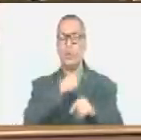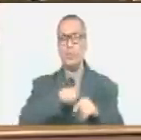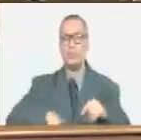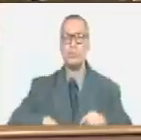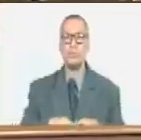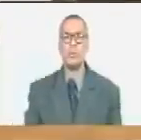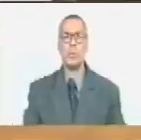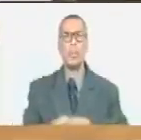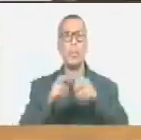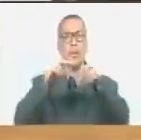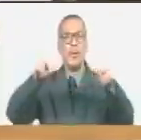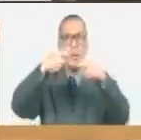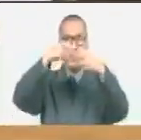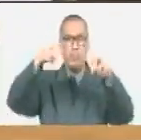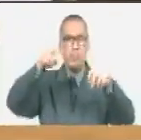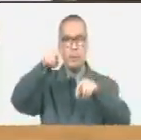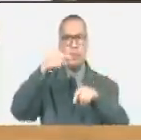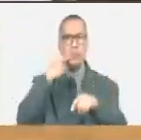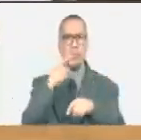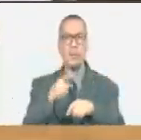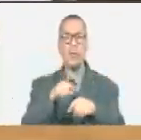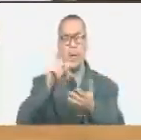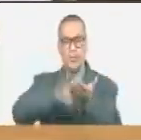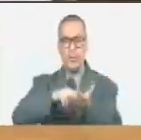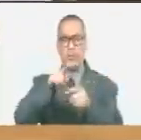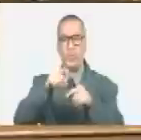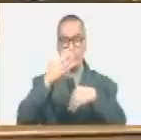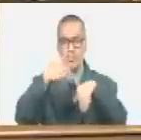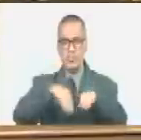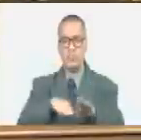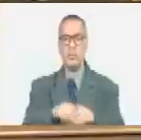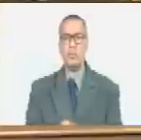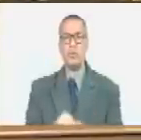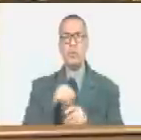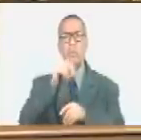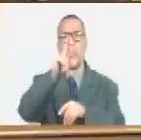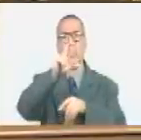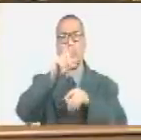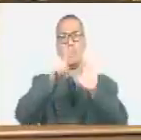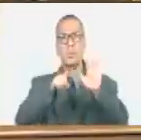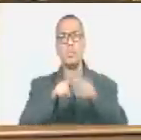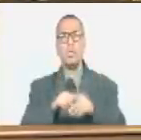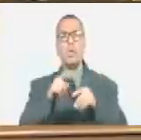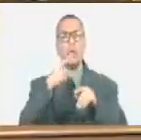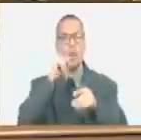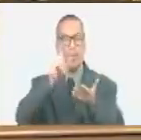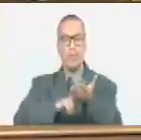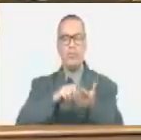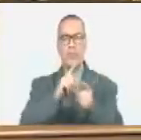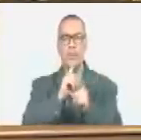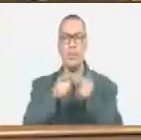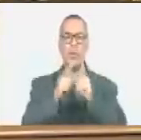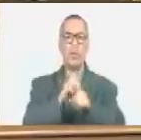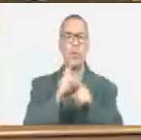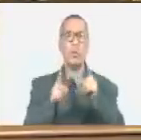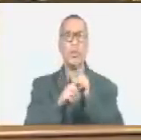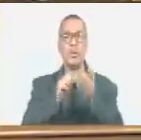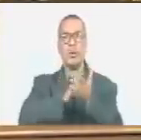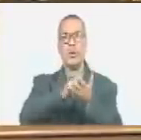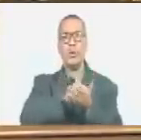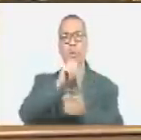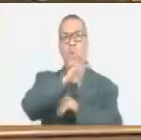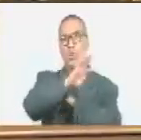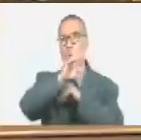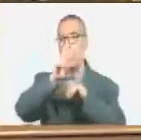presidente. En consideración el epígrafe. Queda aprobado. Siguiente. 86. Se propone aprobar con modificaciones el contenido del